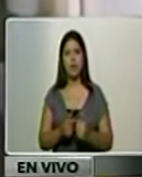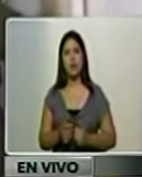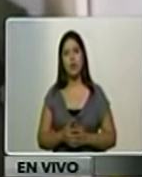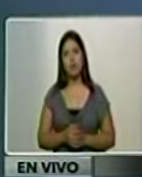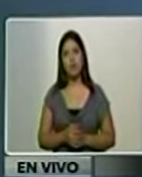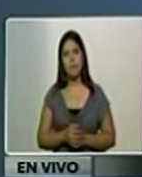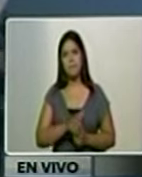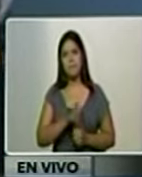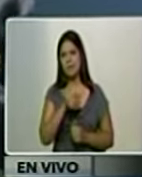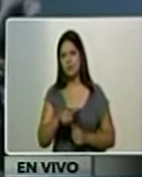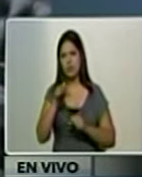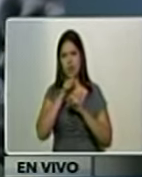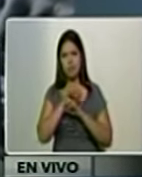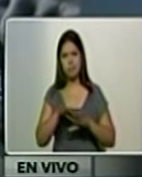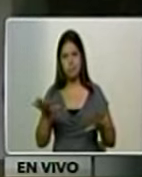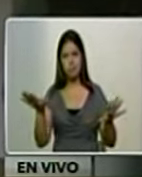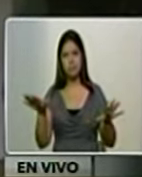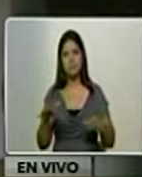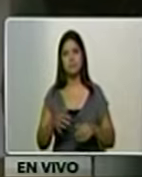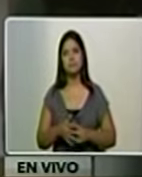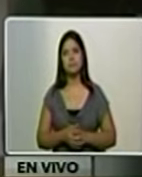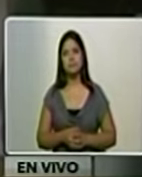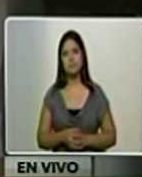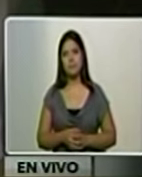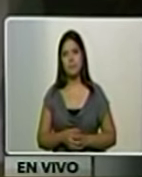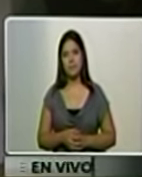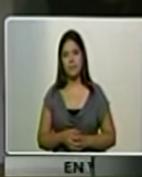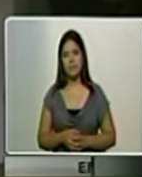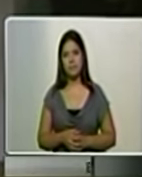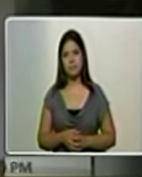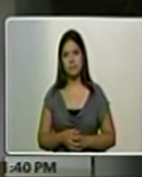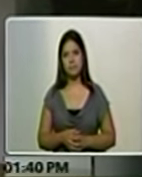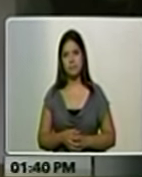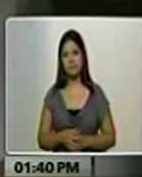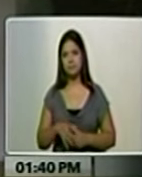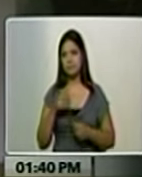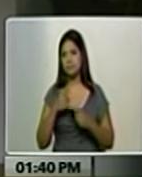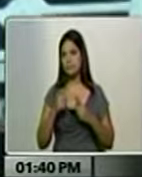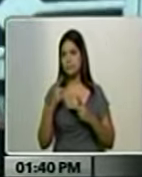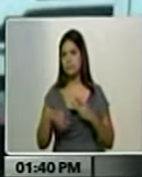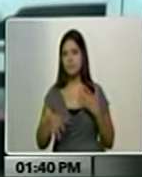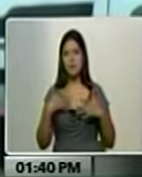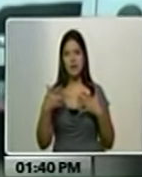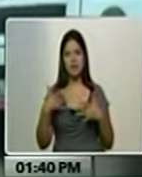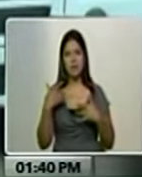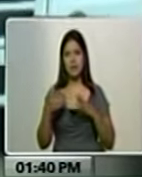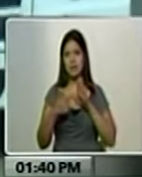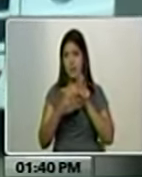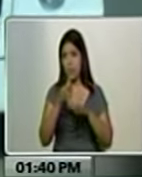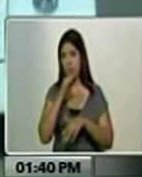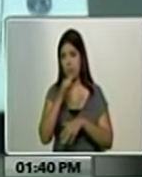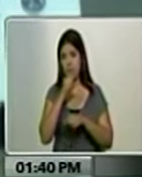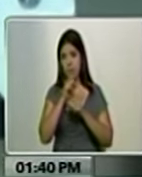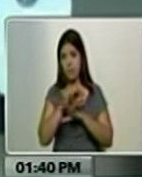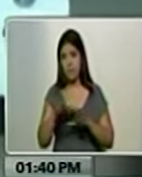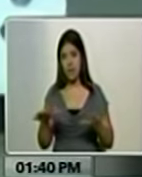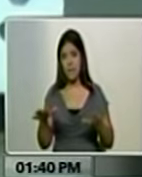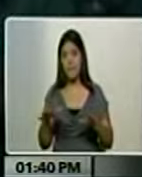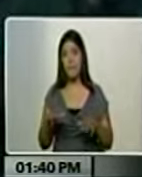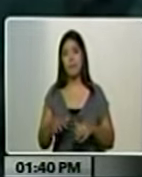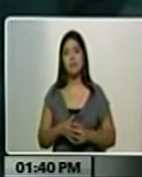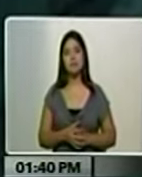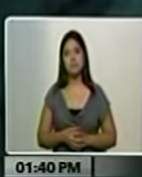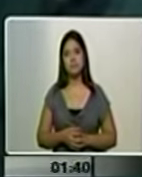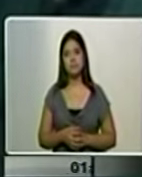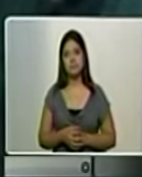funcionarios desplegados, más que los eventos que hemos realizado, es la capacidad que ha tenido